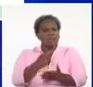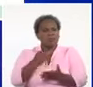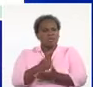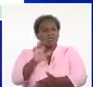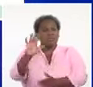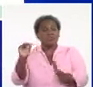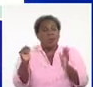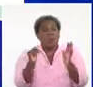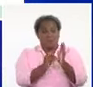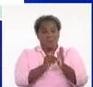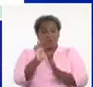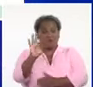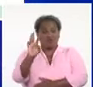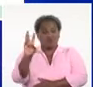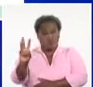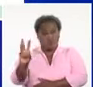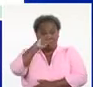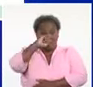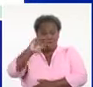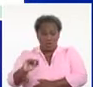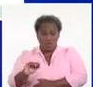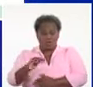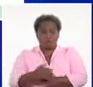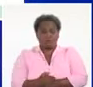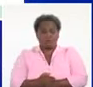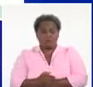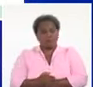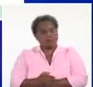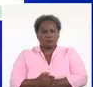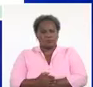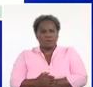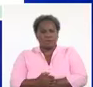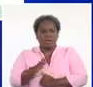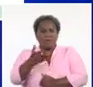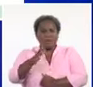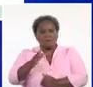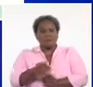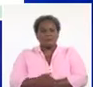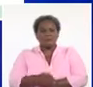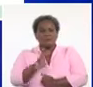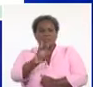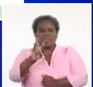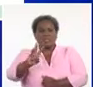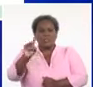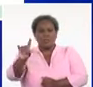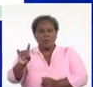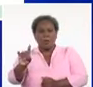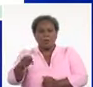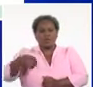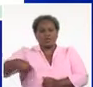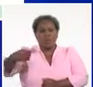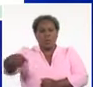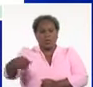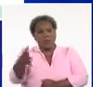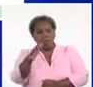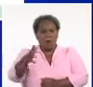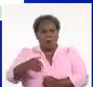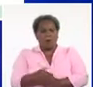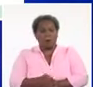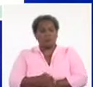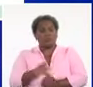5.083 pacientes, promedio de 339 por día, lo cual se ha ido